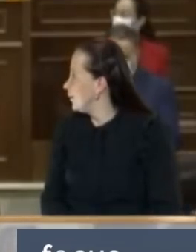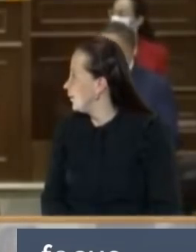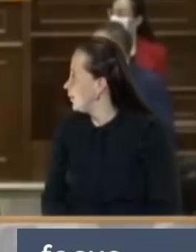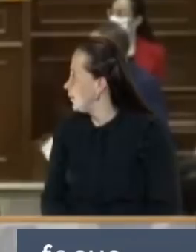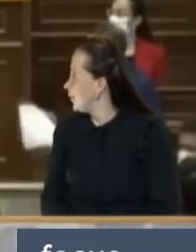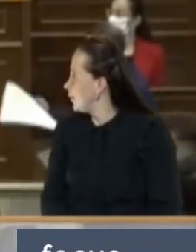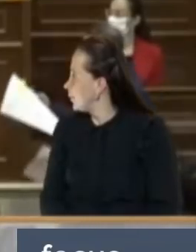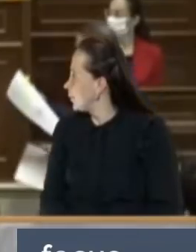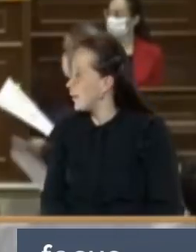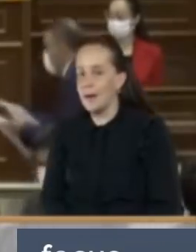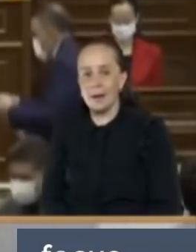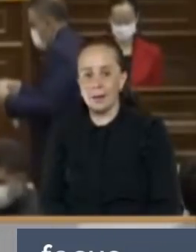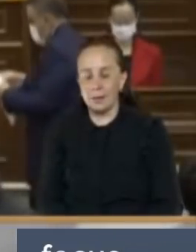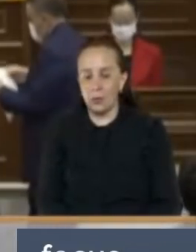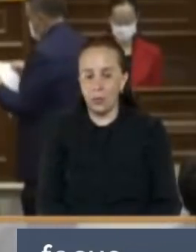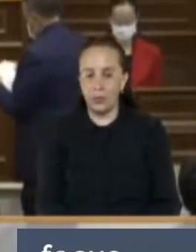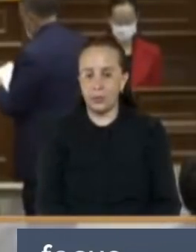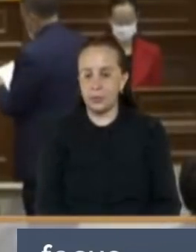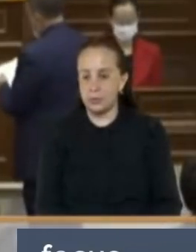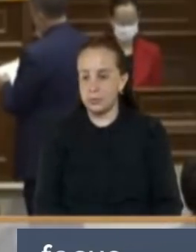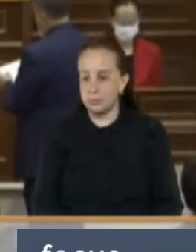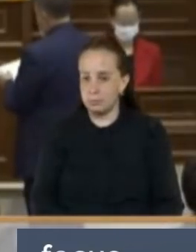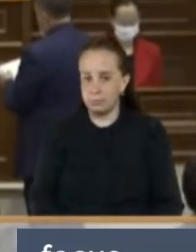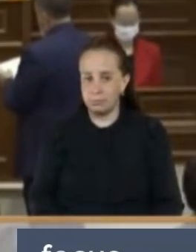Señor presidente, señores parlamentarios,